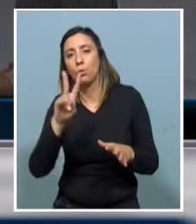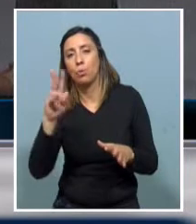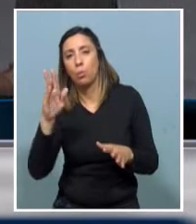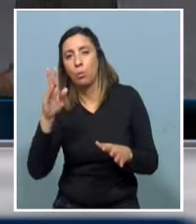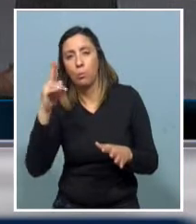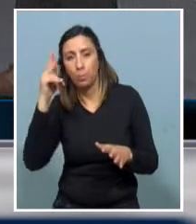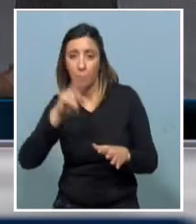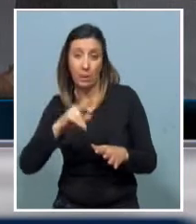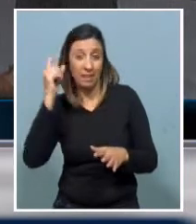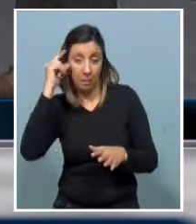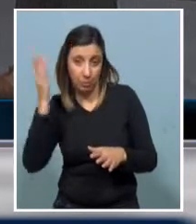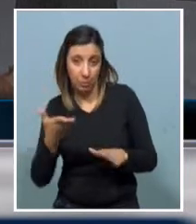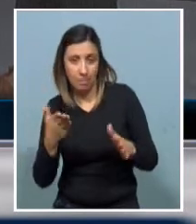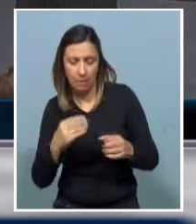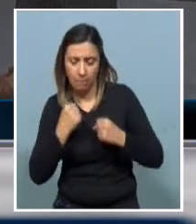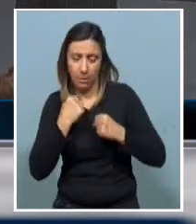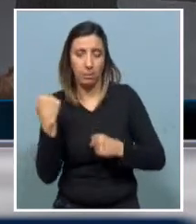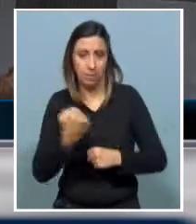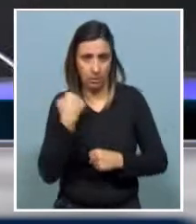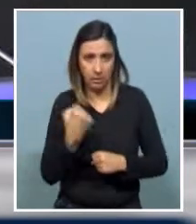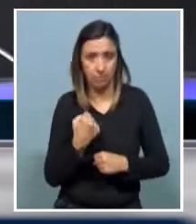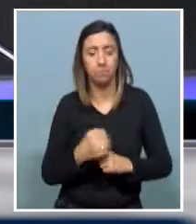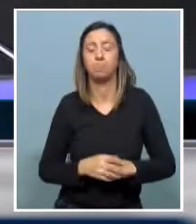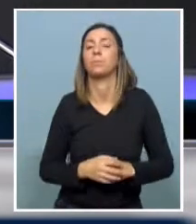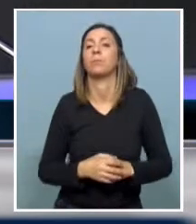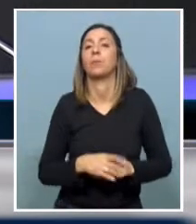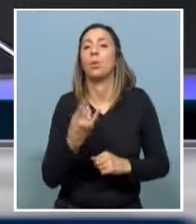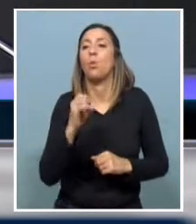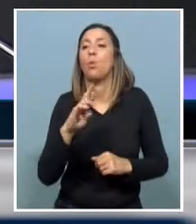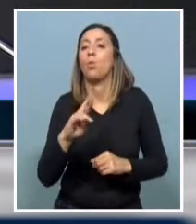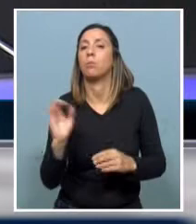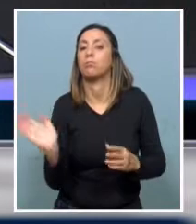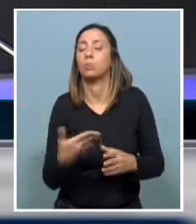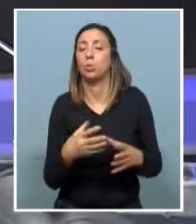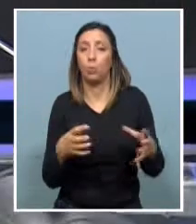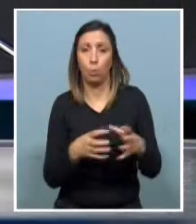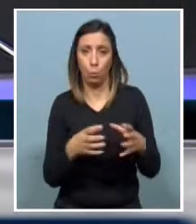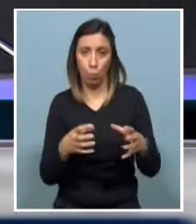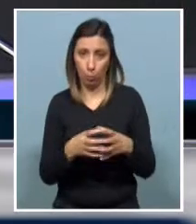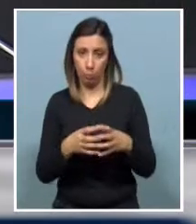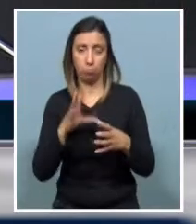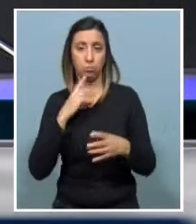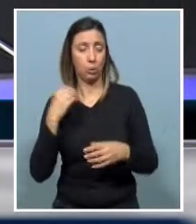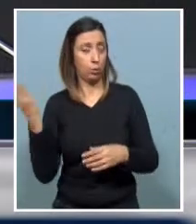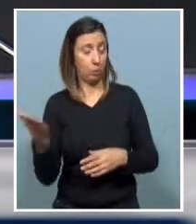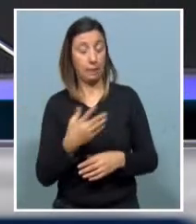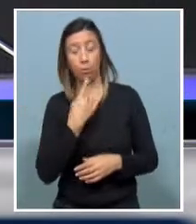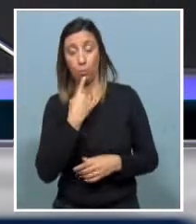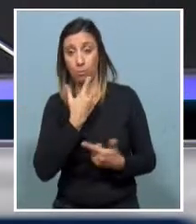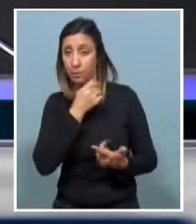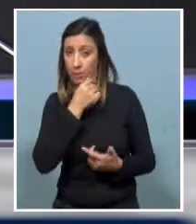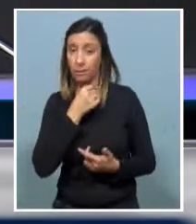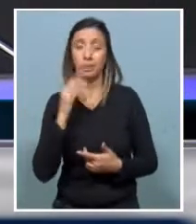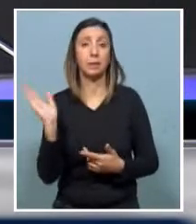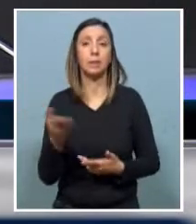el esfuerzo es muy grande las empresas, muy grande la UOCRA, muy grande todo el gobierno de la provincia y sin duda que